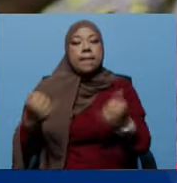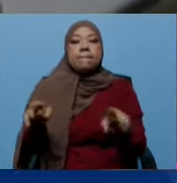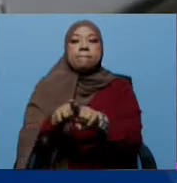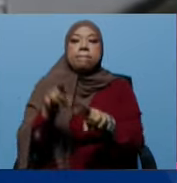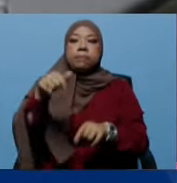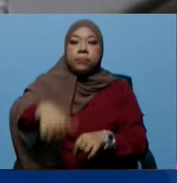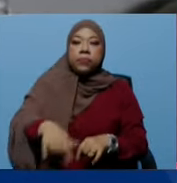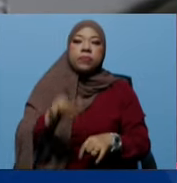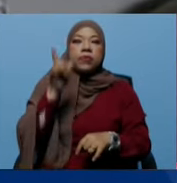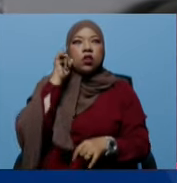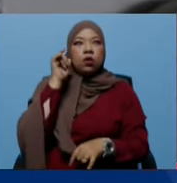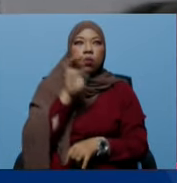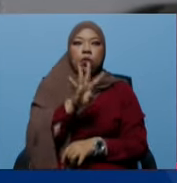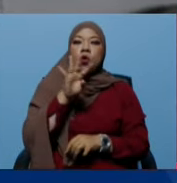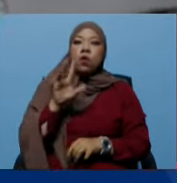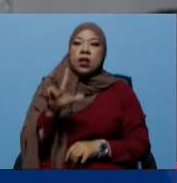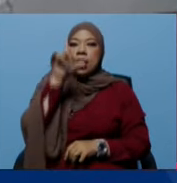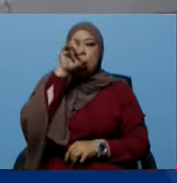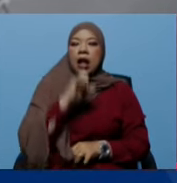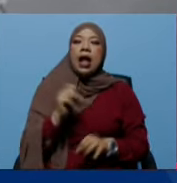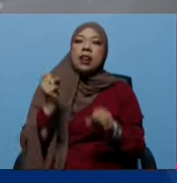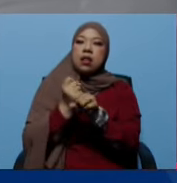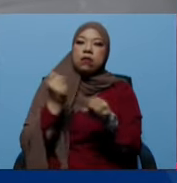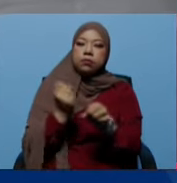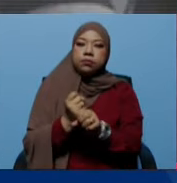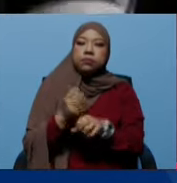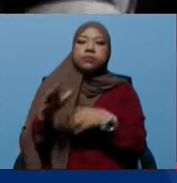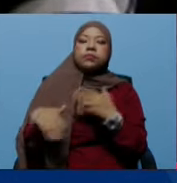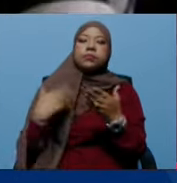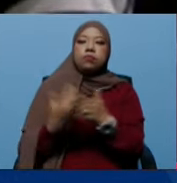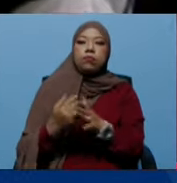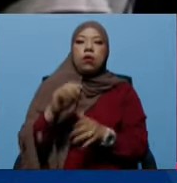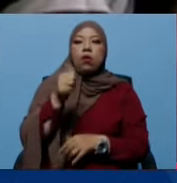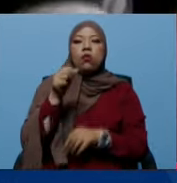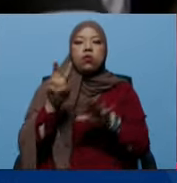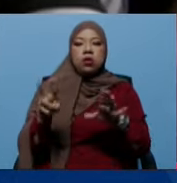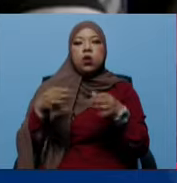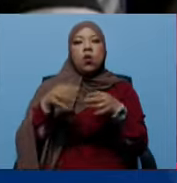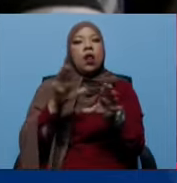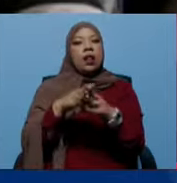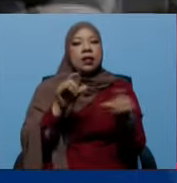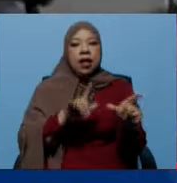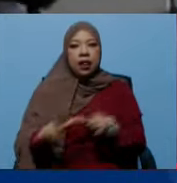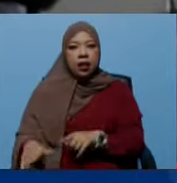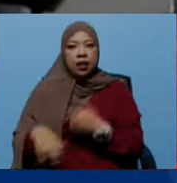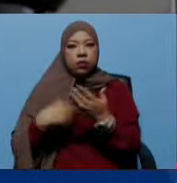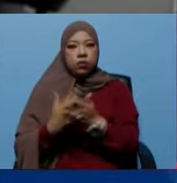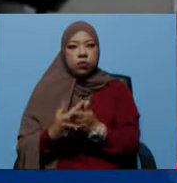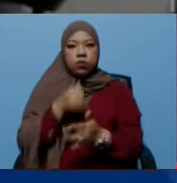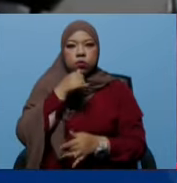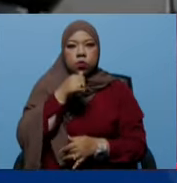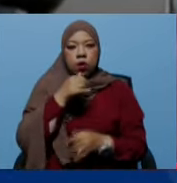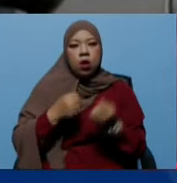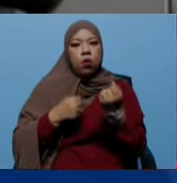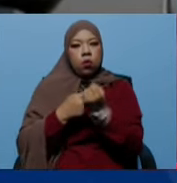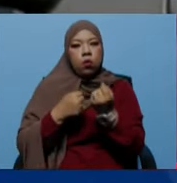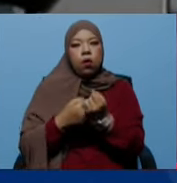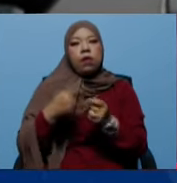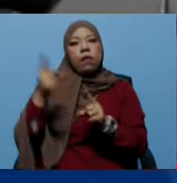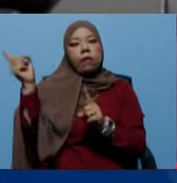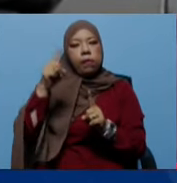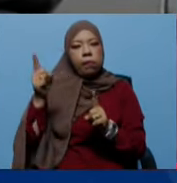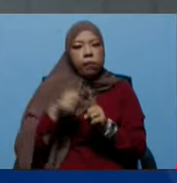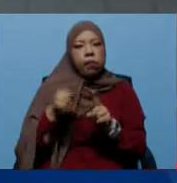hoy celebramos sus 43 aniversario con 16 aulas totalmente rehabilitadas, con acometidas